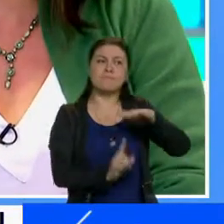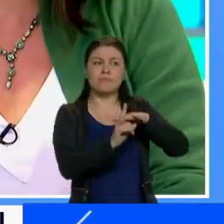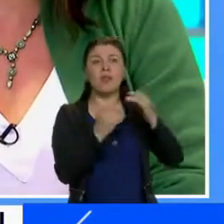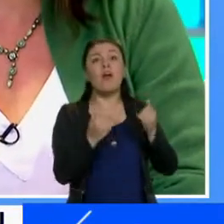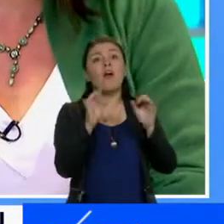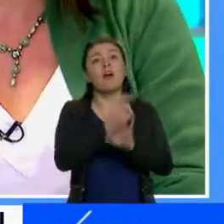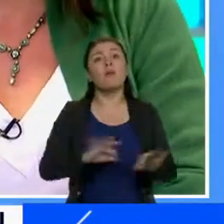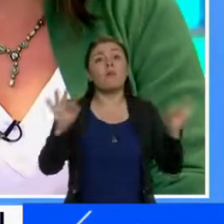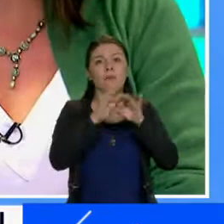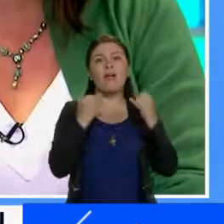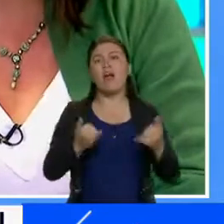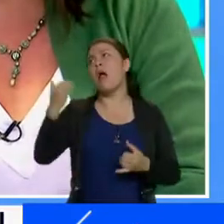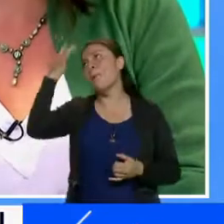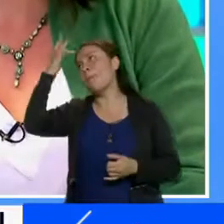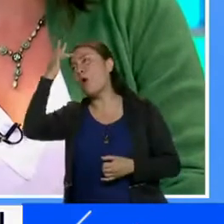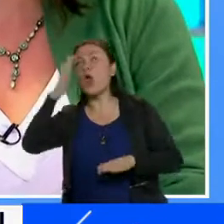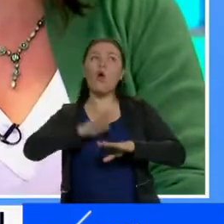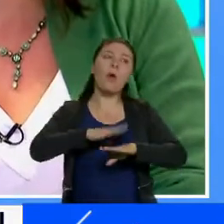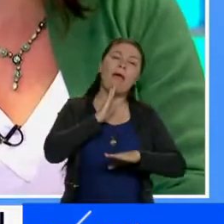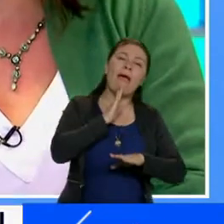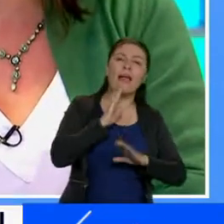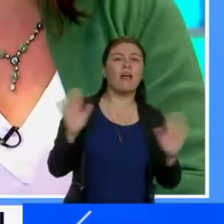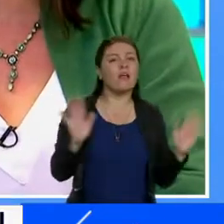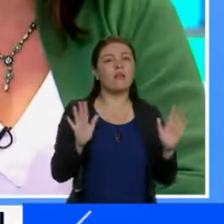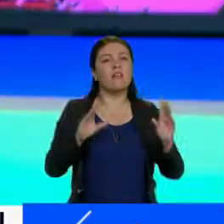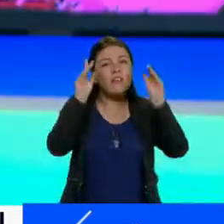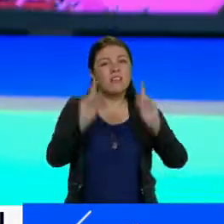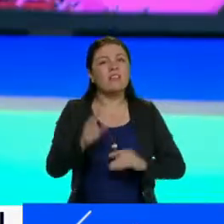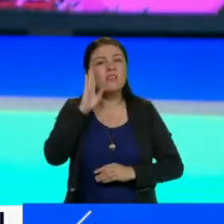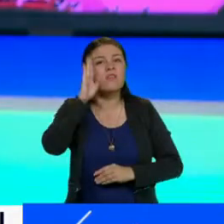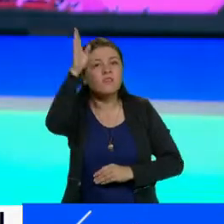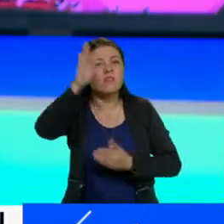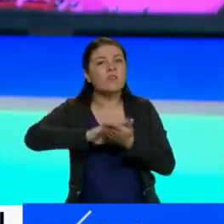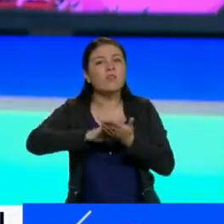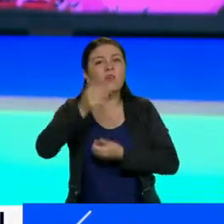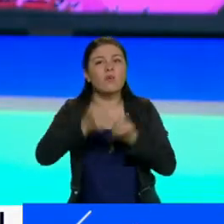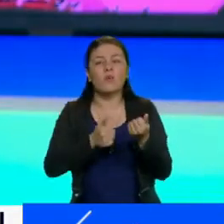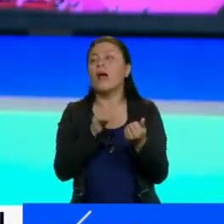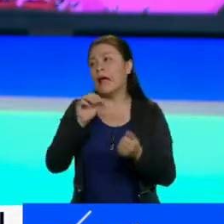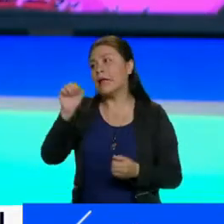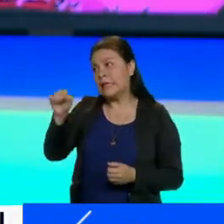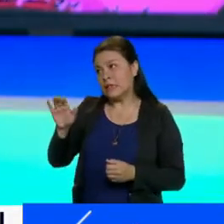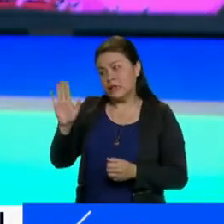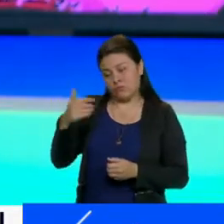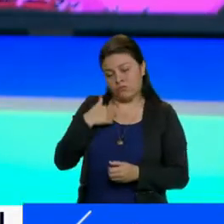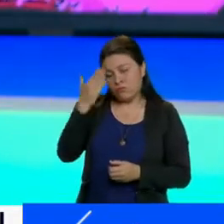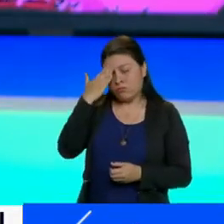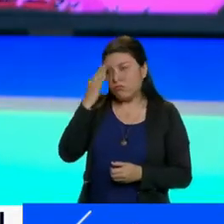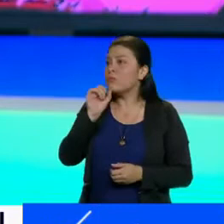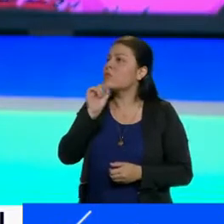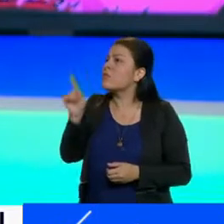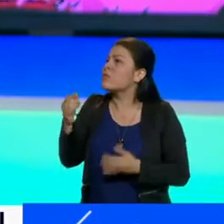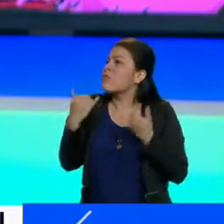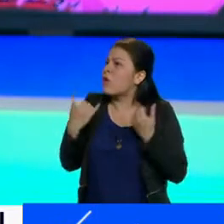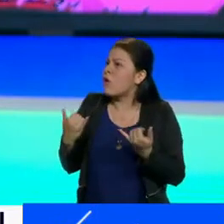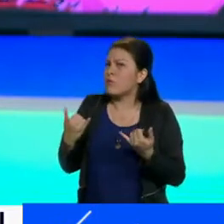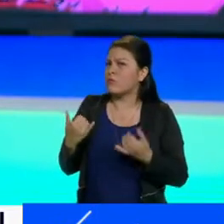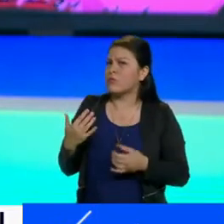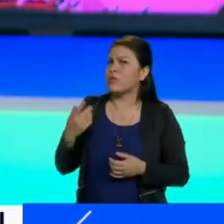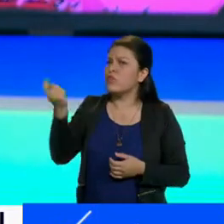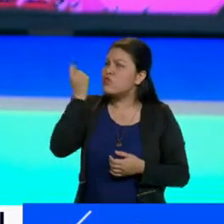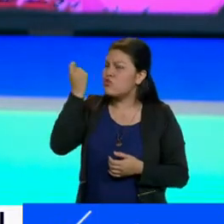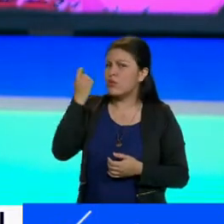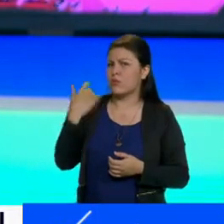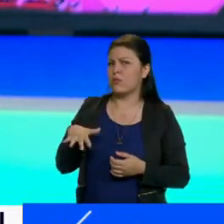creo, ahorita es las decisiones que se van a tomar a futuro. Claro, pero se lo pregunto porque es que en estos días pues hemos visto